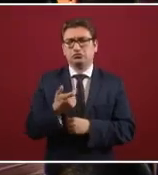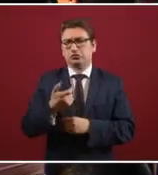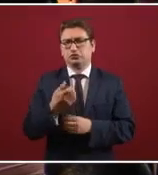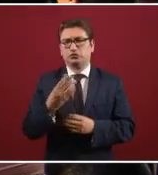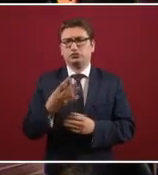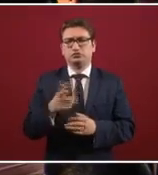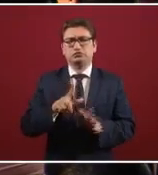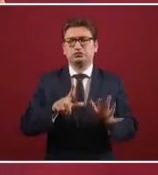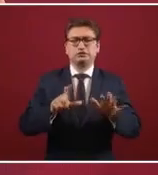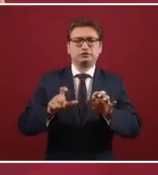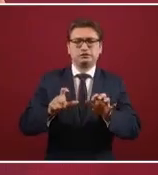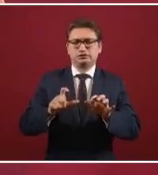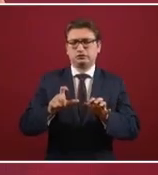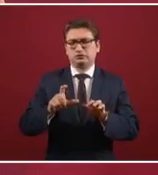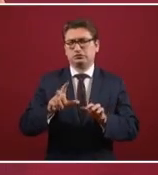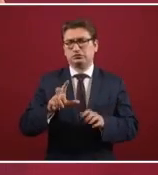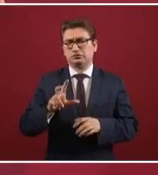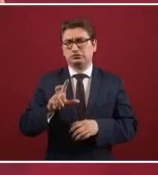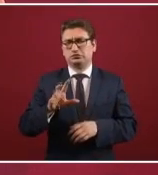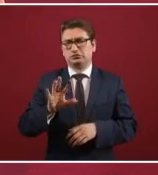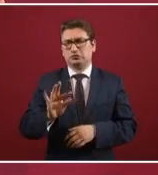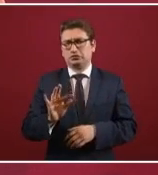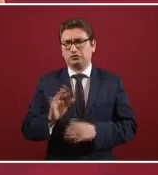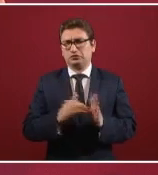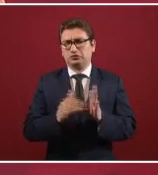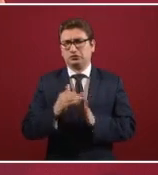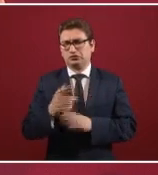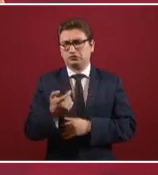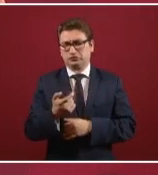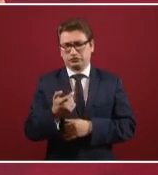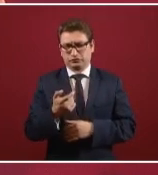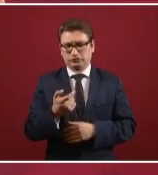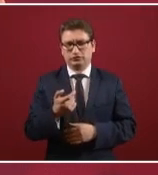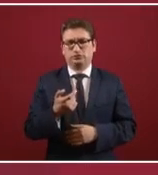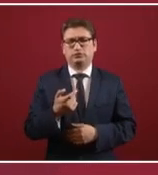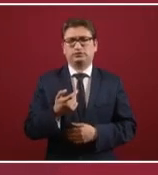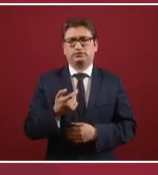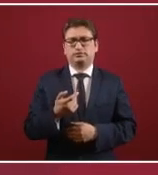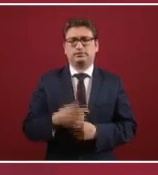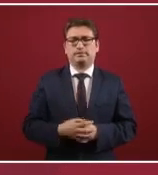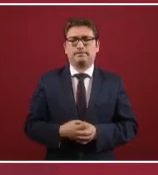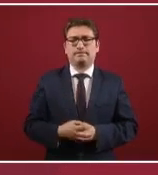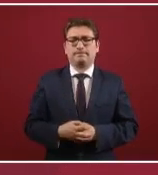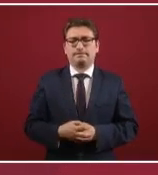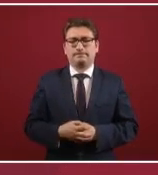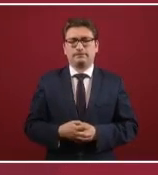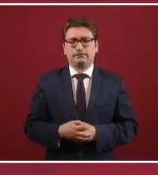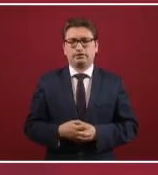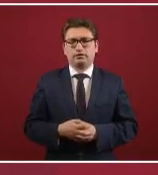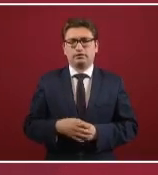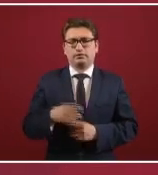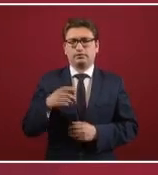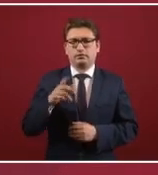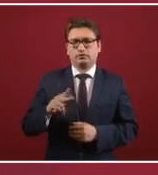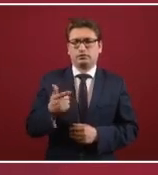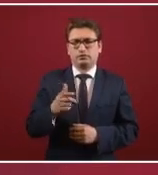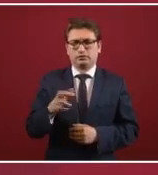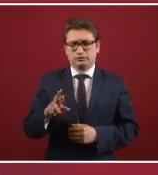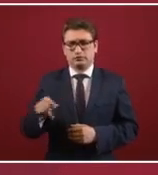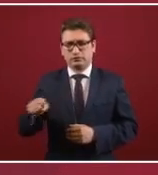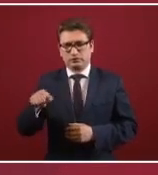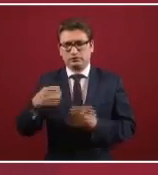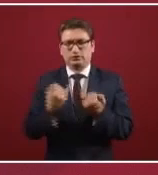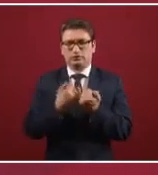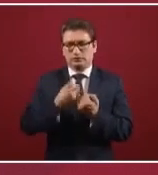de 730 740 millones de pesos y para para la procura general de la república y para la